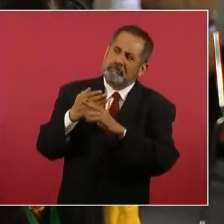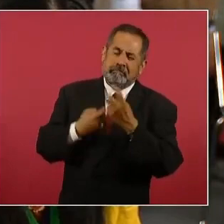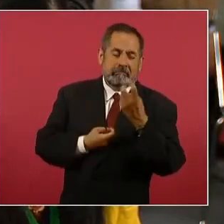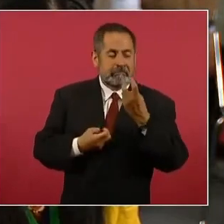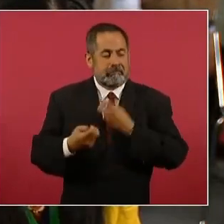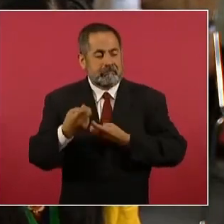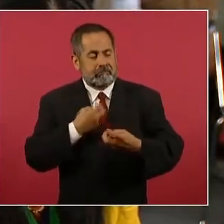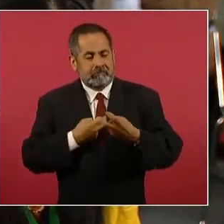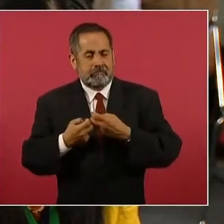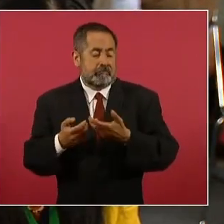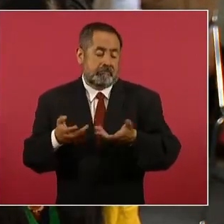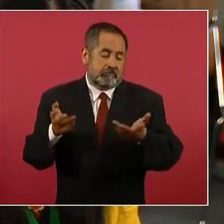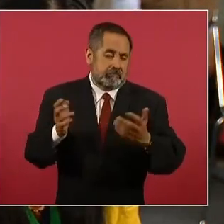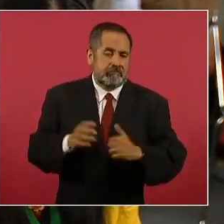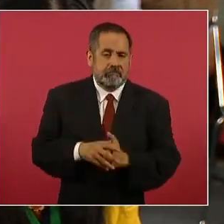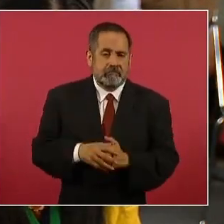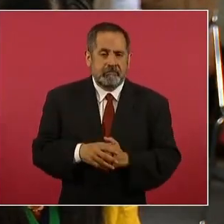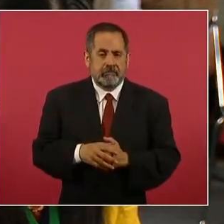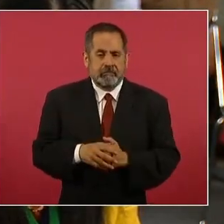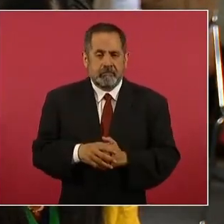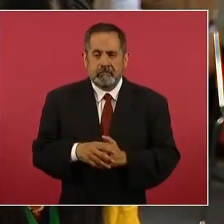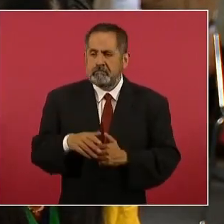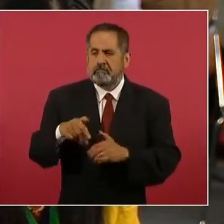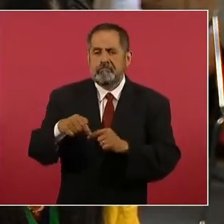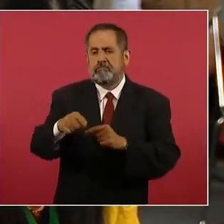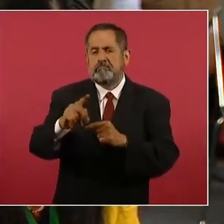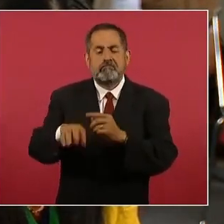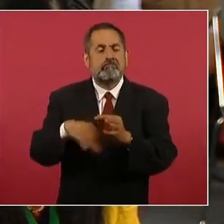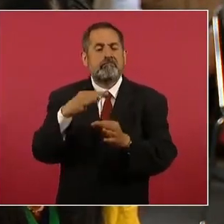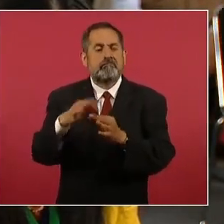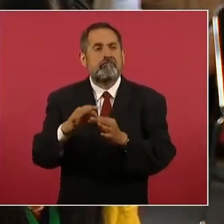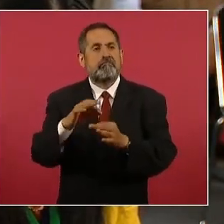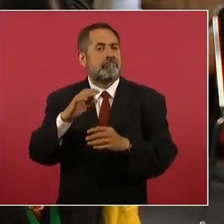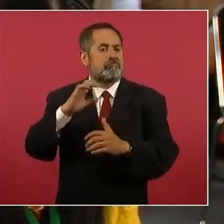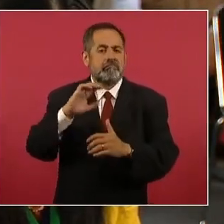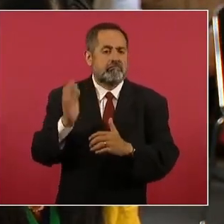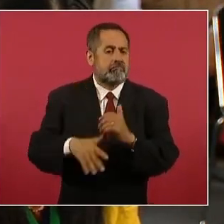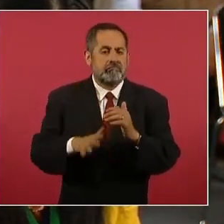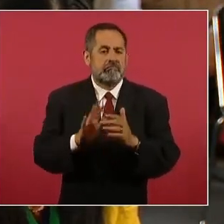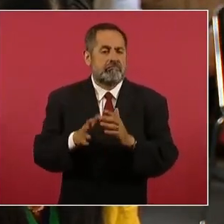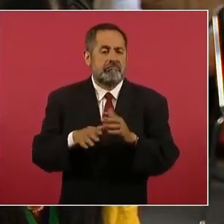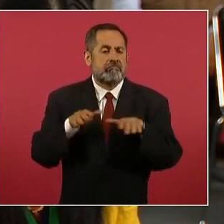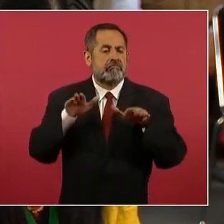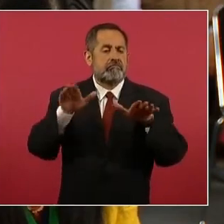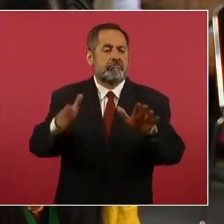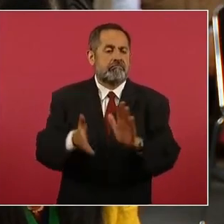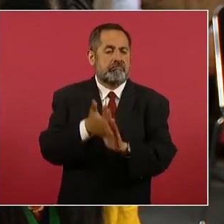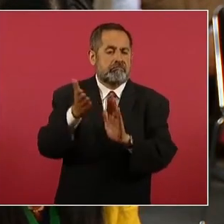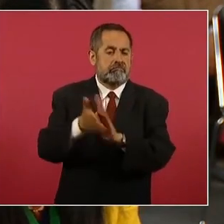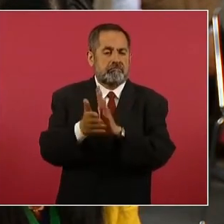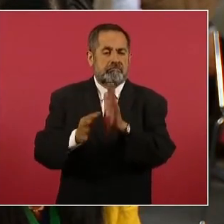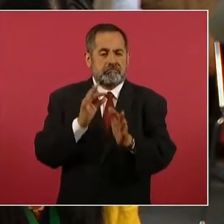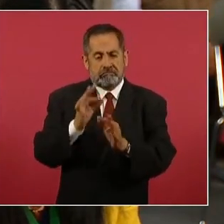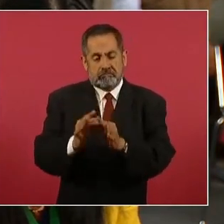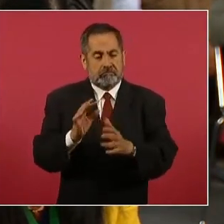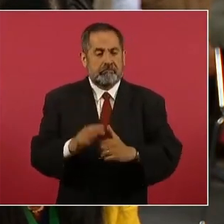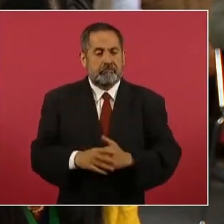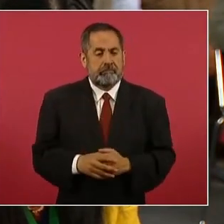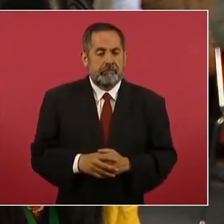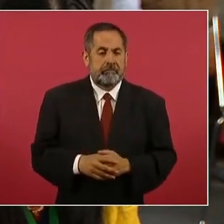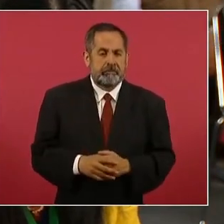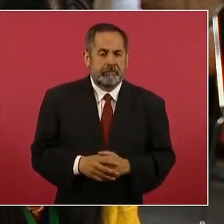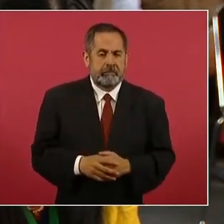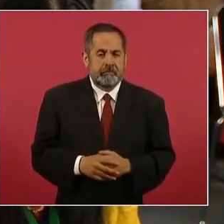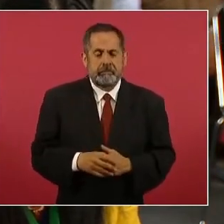ante los opositores, y esta obra se culminó, sí. Digo, ya está trabajando. En cuanto a